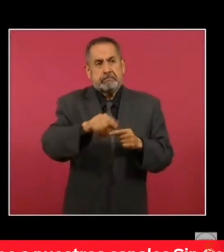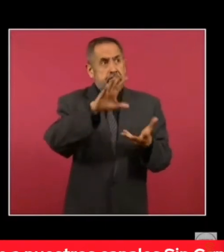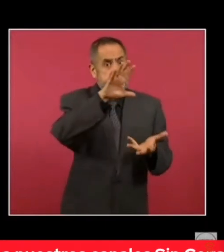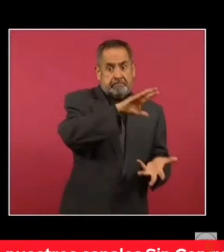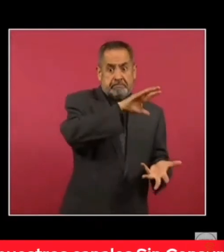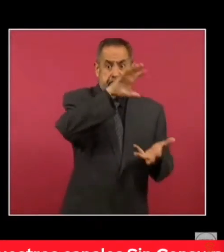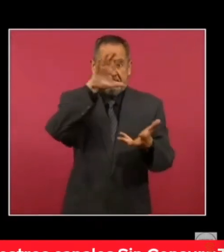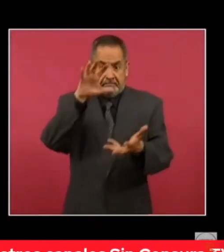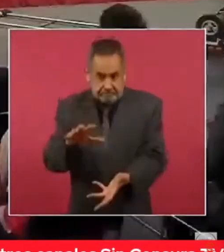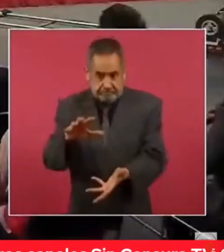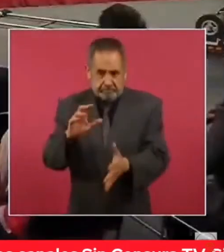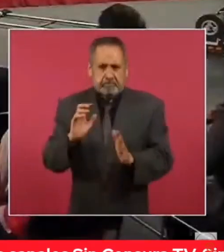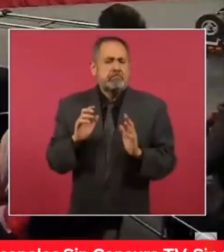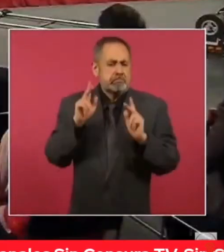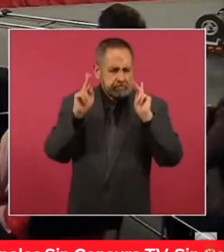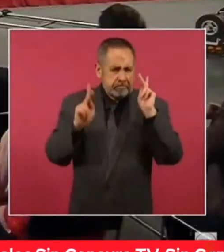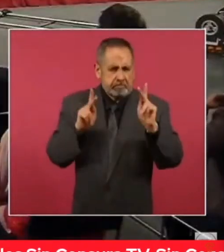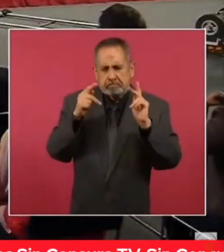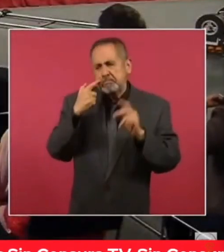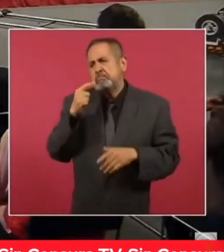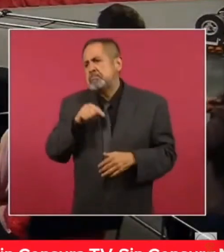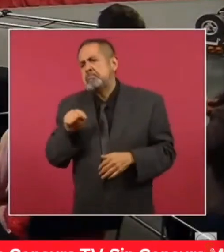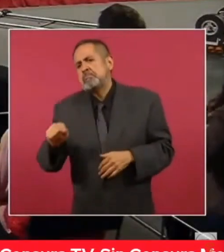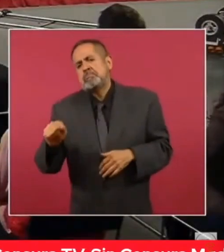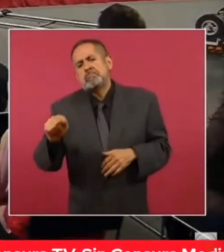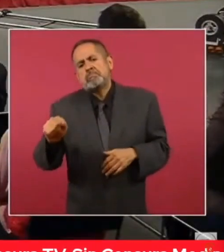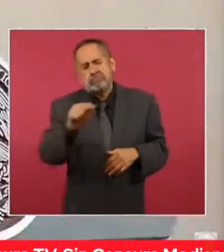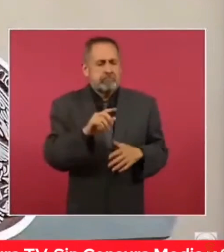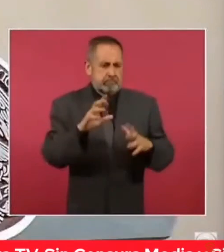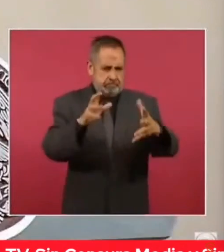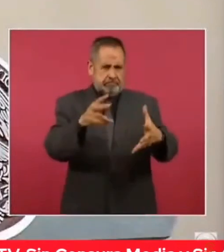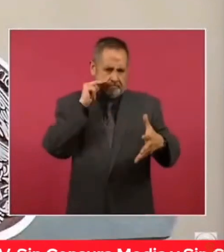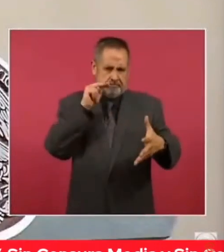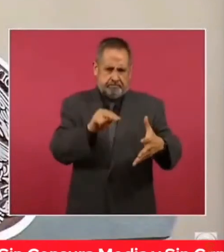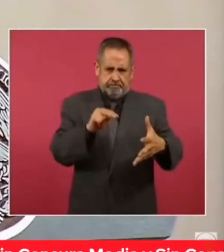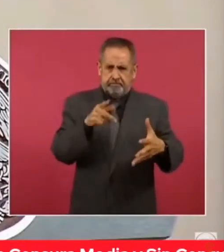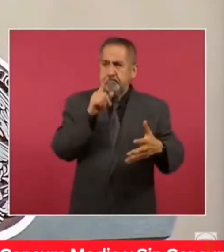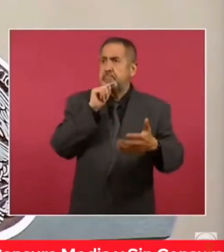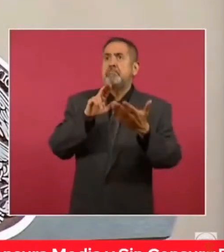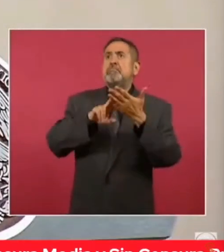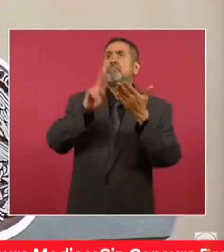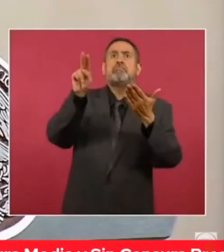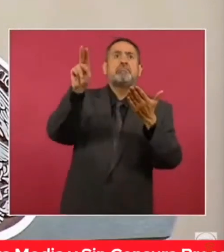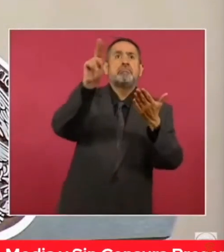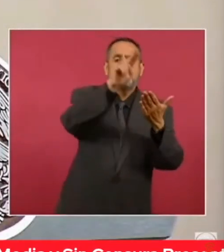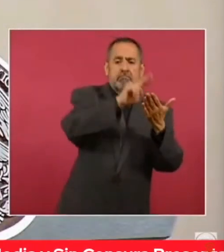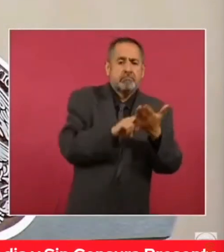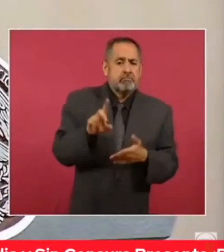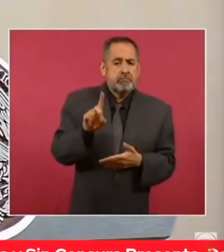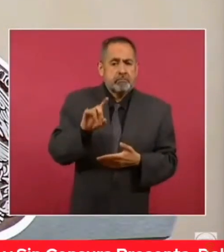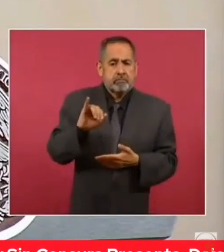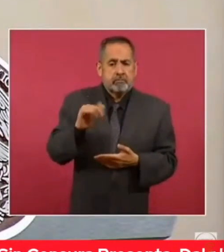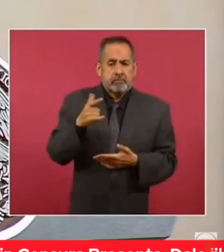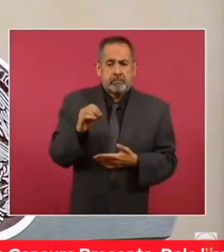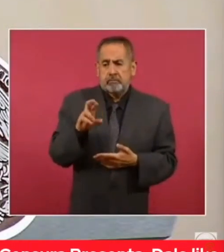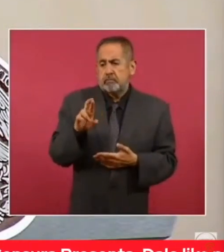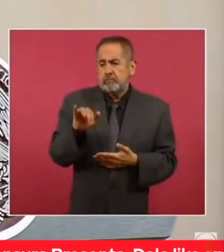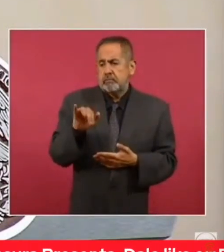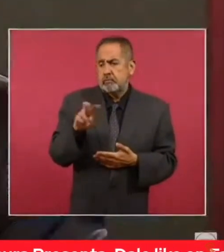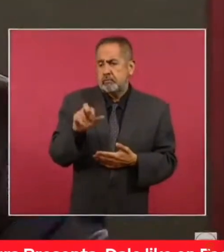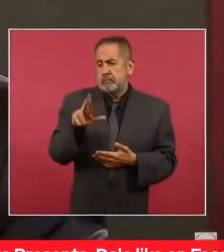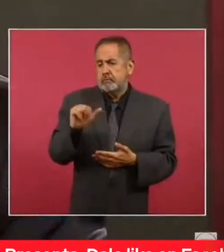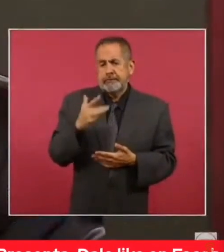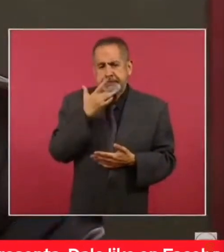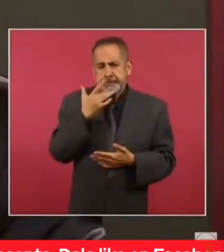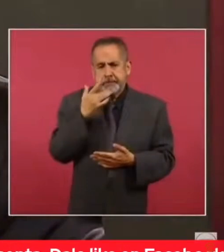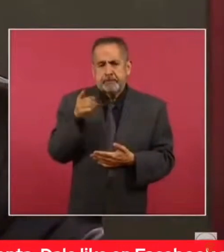pero también que no dejen de observar los murales de Diego Rivera que hablan de la historia de